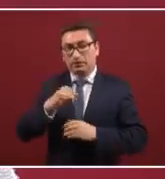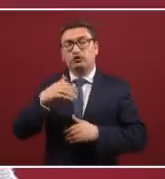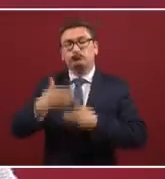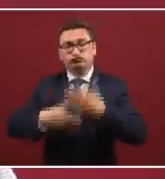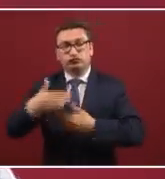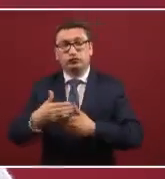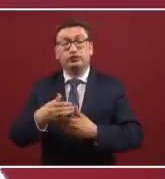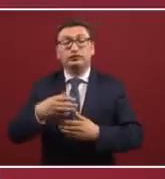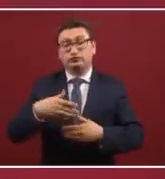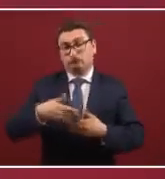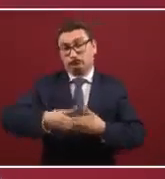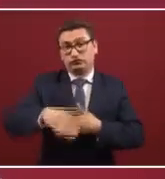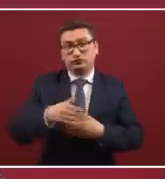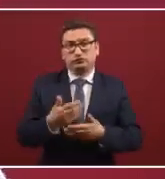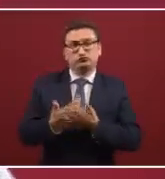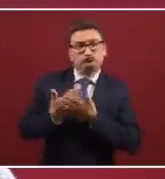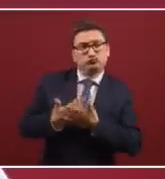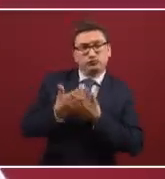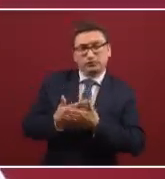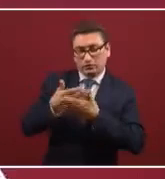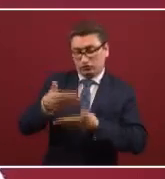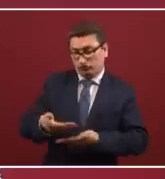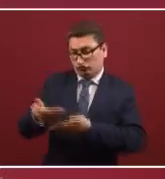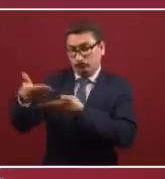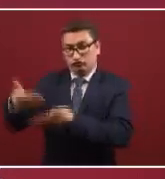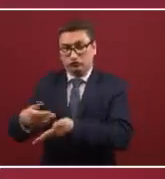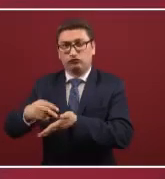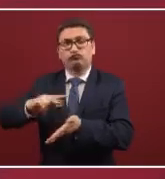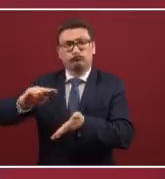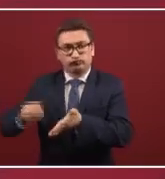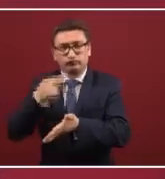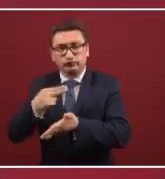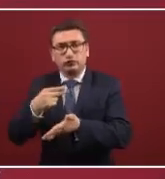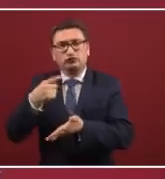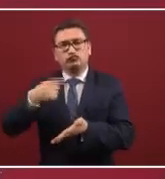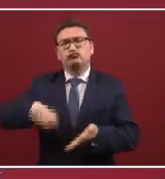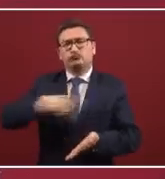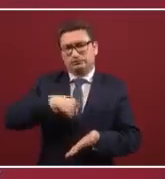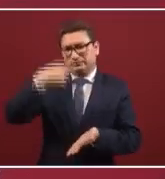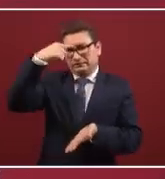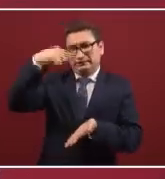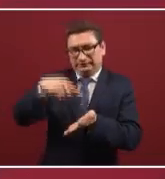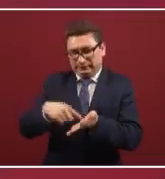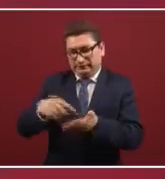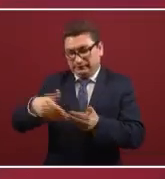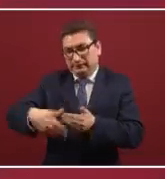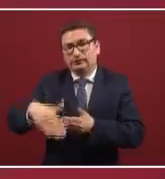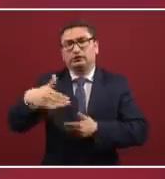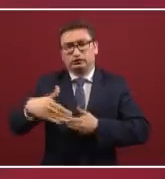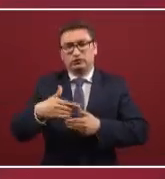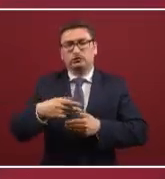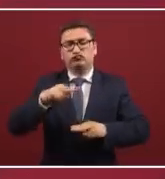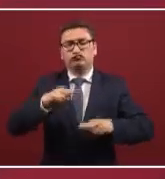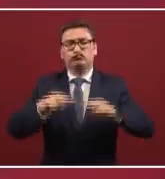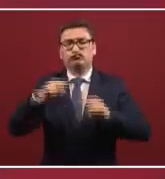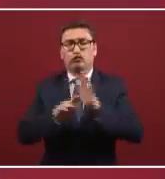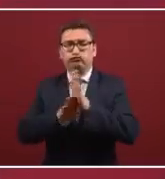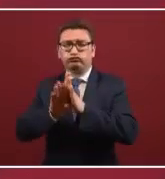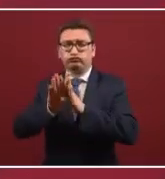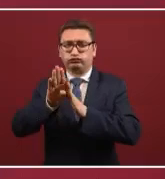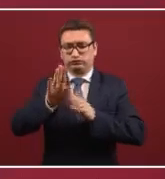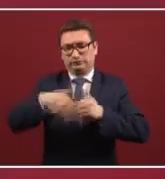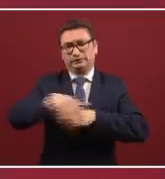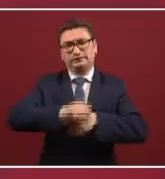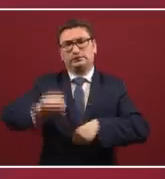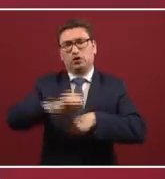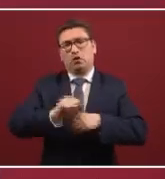esta ratificación, entonces creemos que este flujo aumentará en las próximas semanas y meses. En